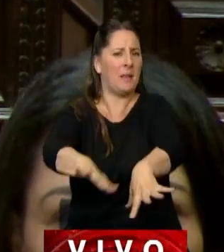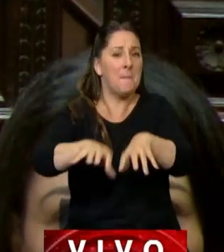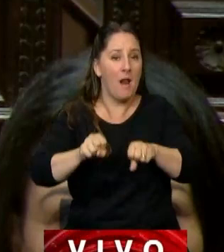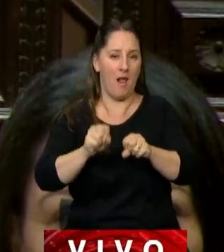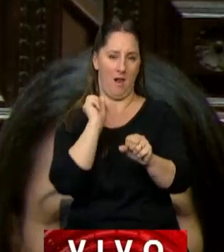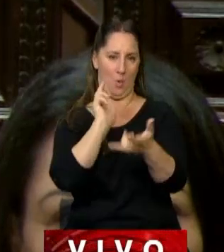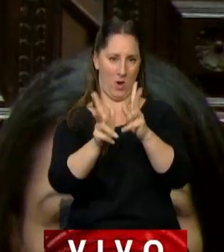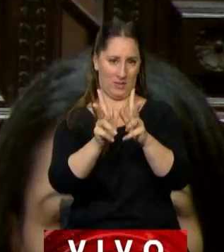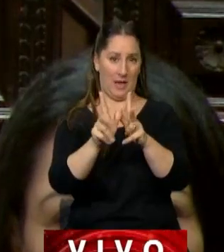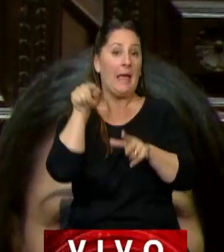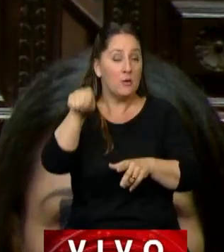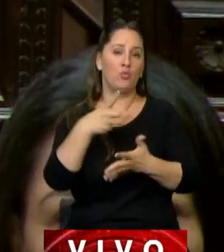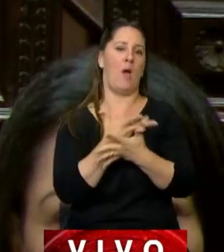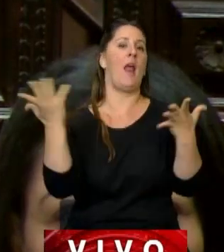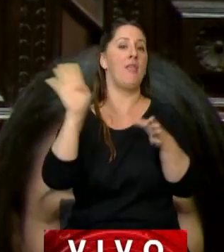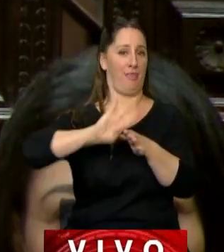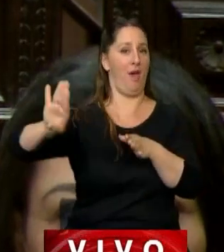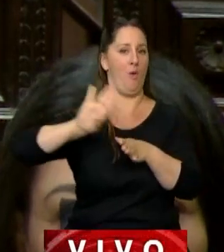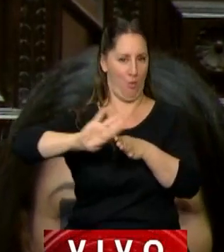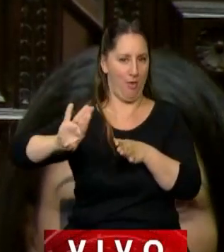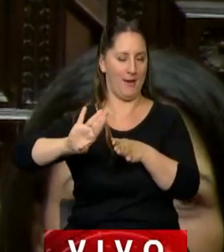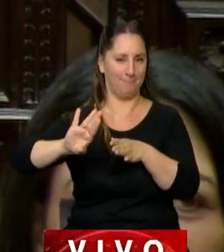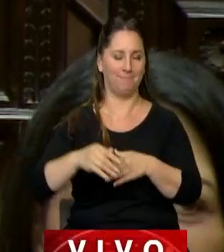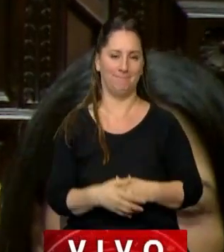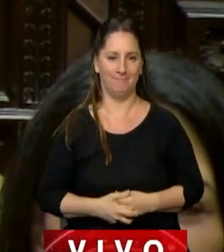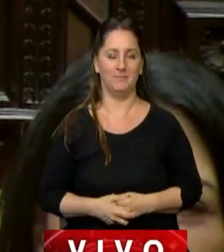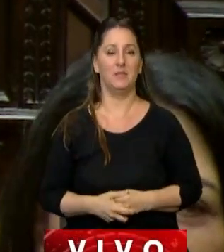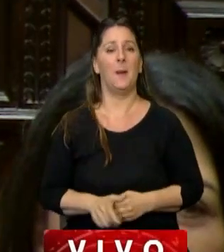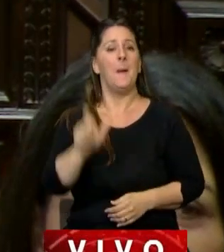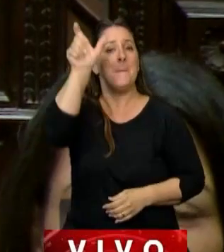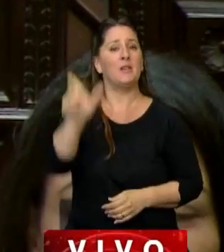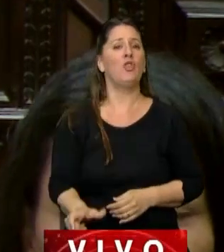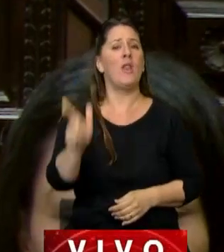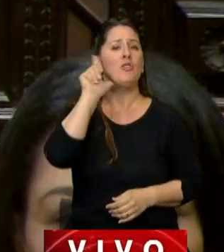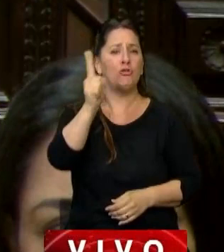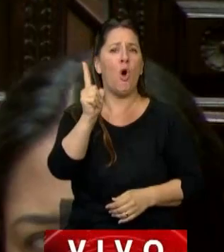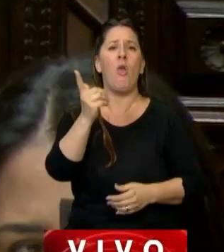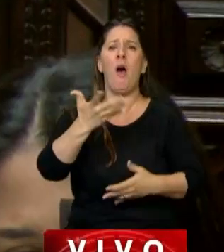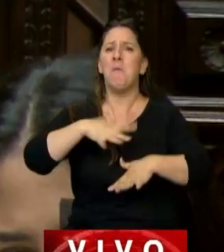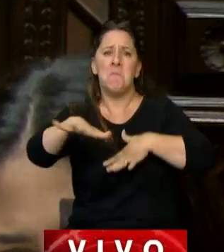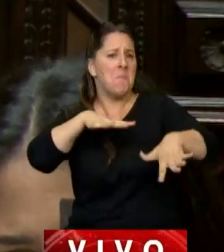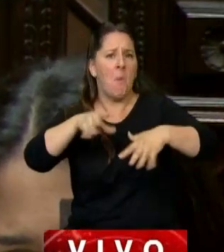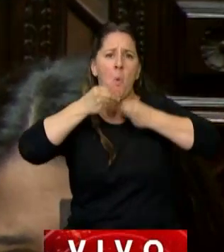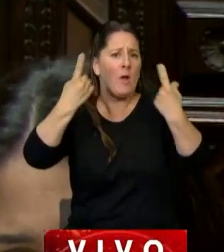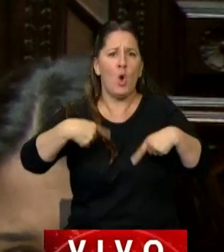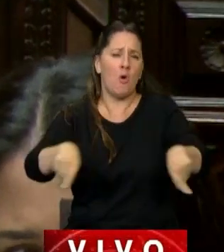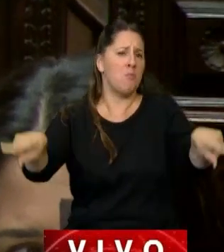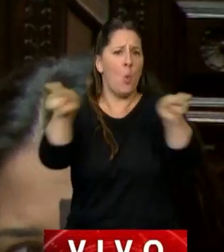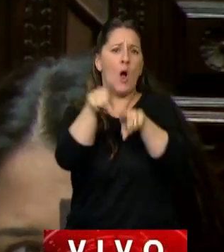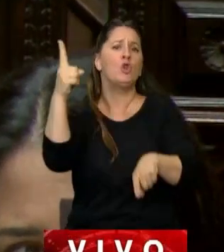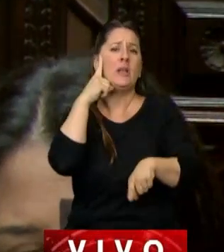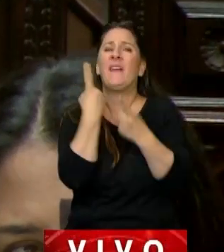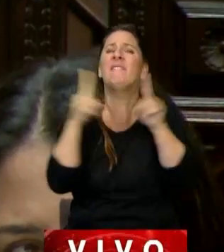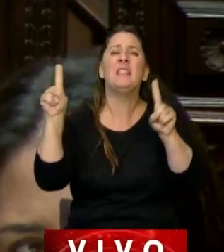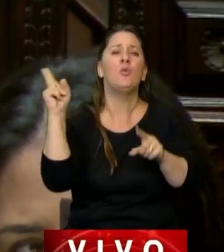de señas, que es una deuda que tenemos. Una persona sorda puede hacer cualquier cosa igual que un oyente,